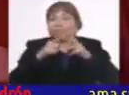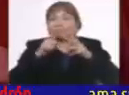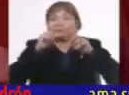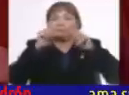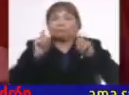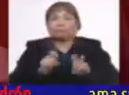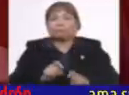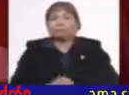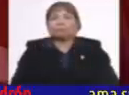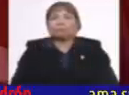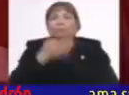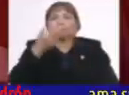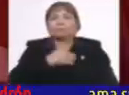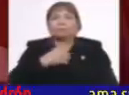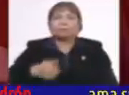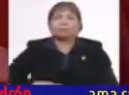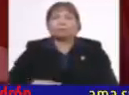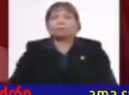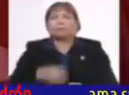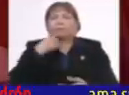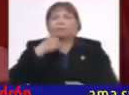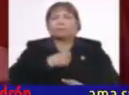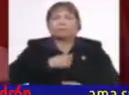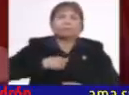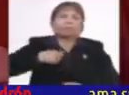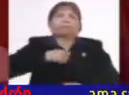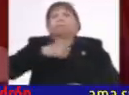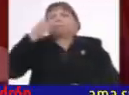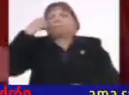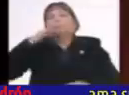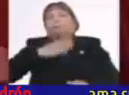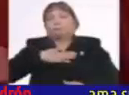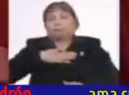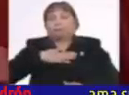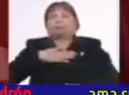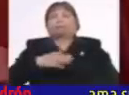pregunto sea presidente y es lamentable para mí